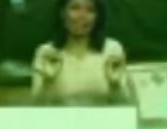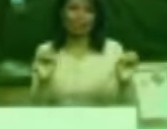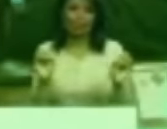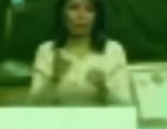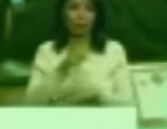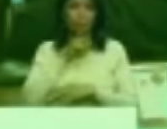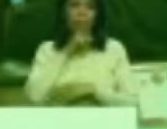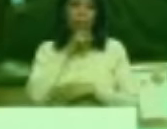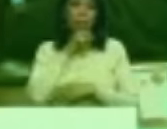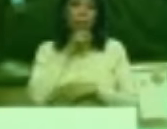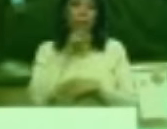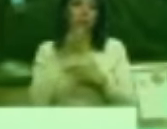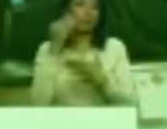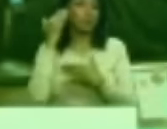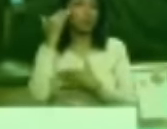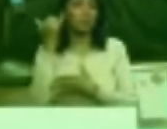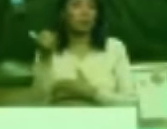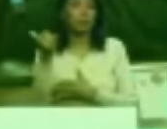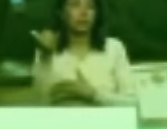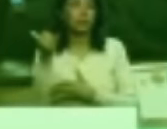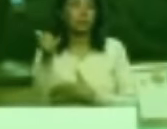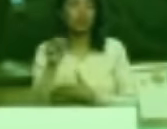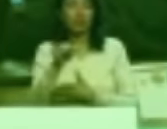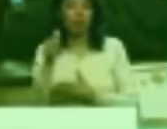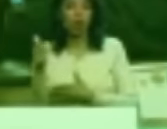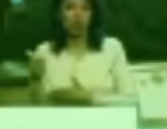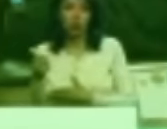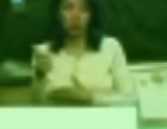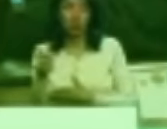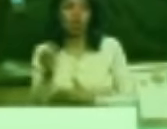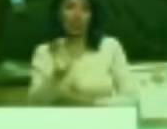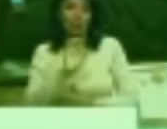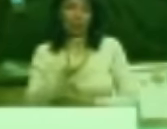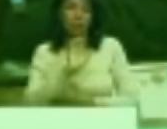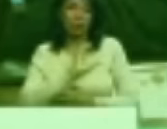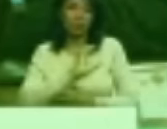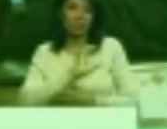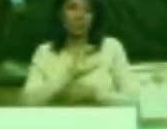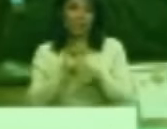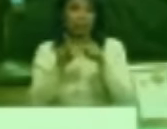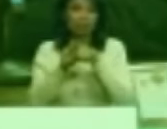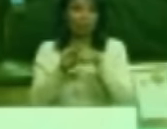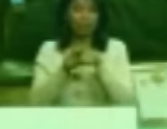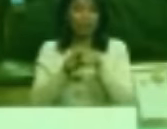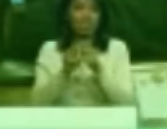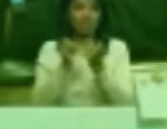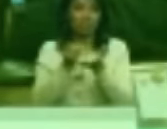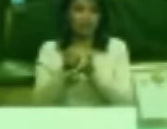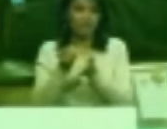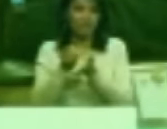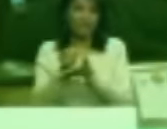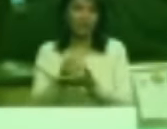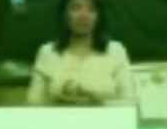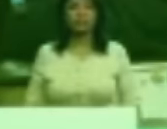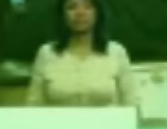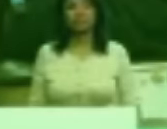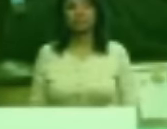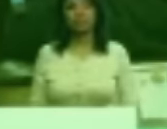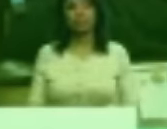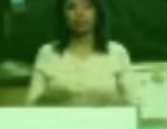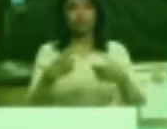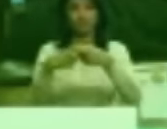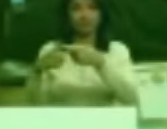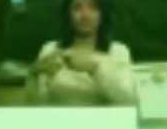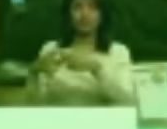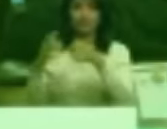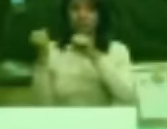la unidad de fuerza de tarea conjunta que tenía la Federación, en la que participaba la Federación Internacional de